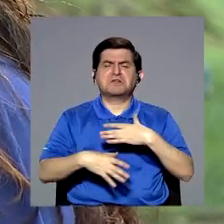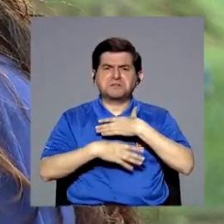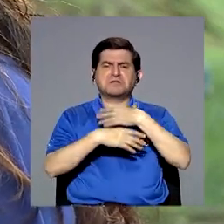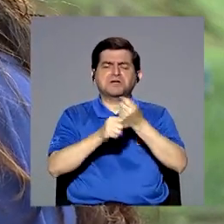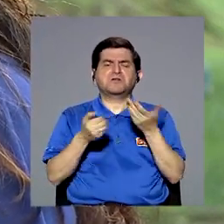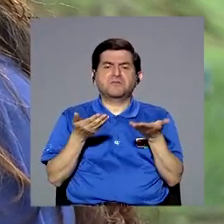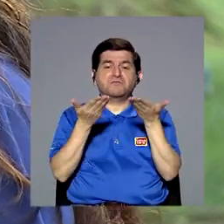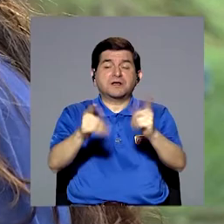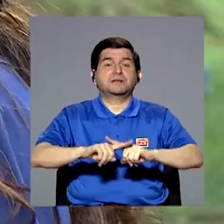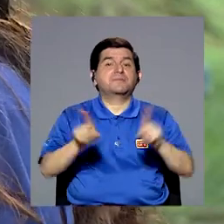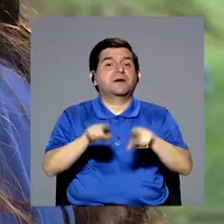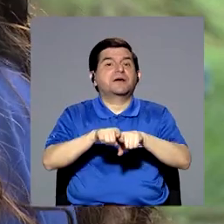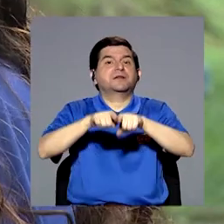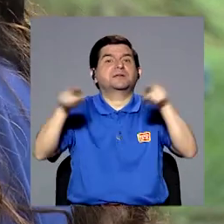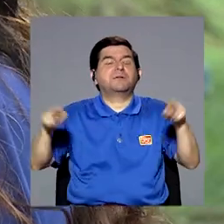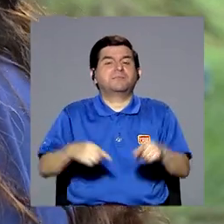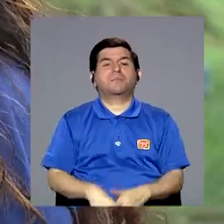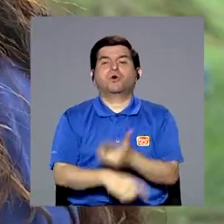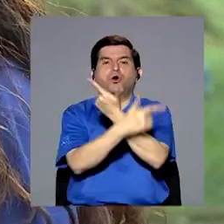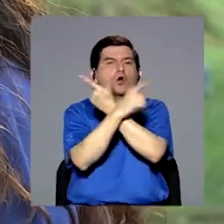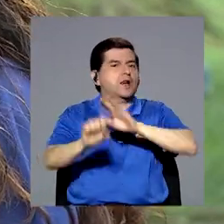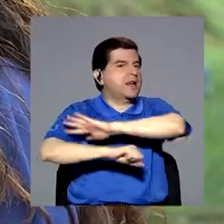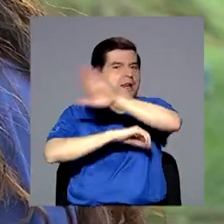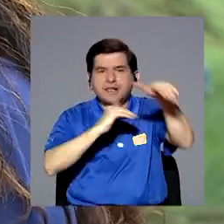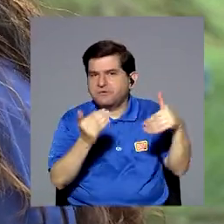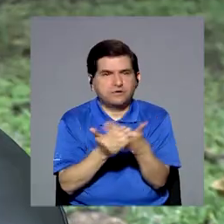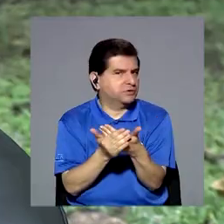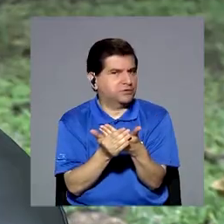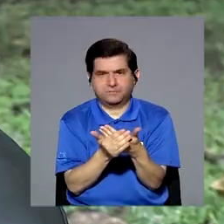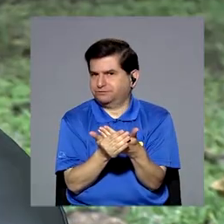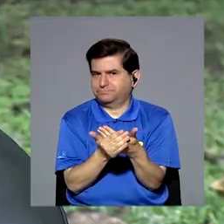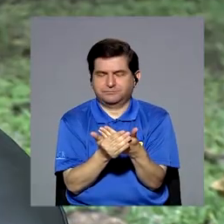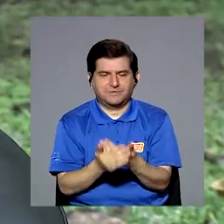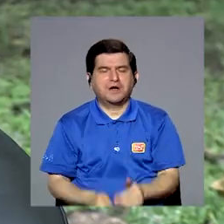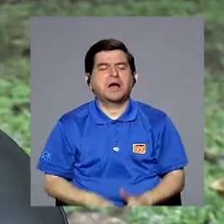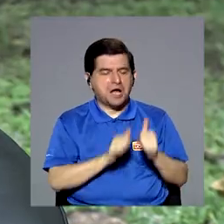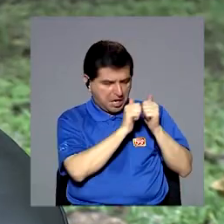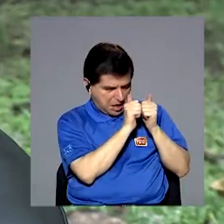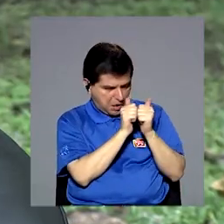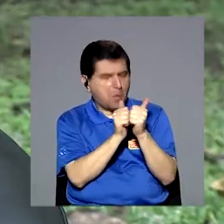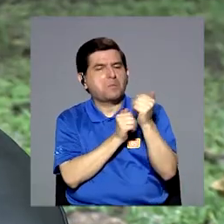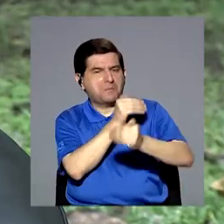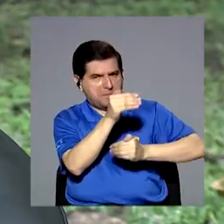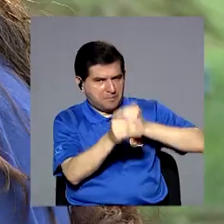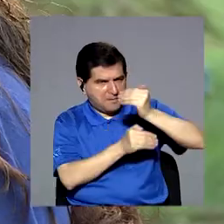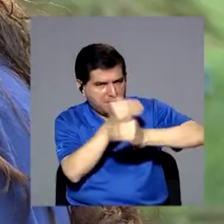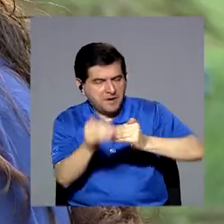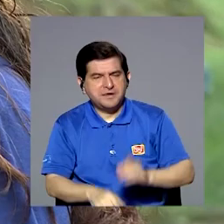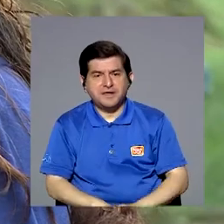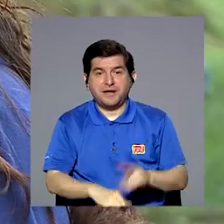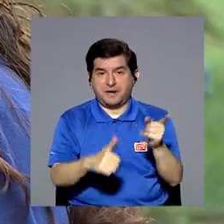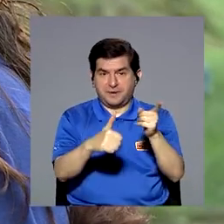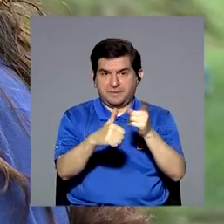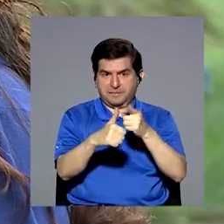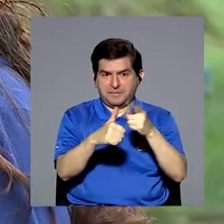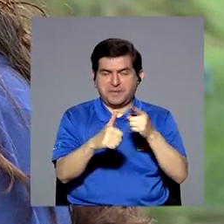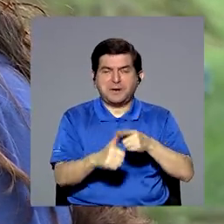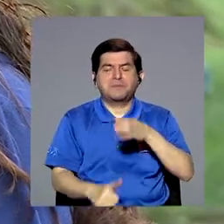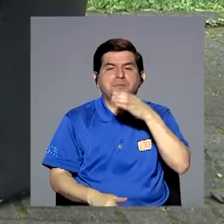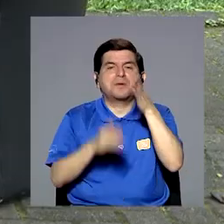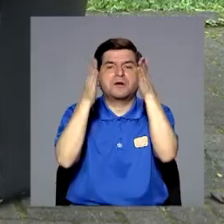en ellos. Pero tampoco dejarlos a la libre. Sí, sí, hay que acompañarlos. Sino estar acompañándoles, que sean los primeros